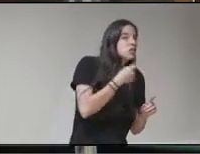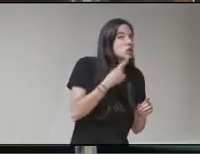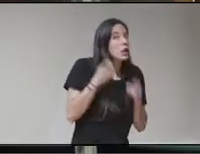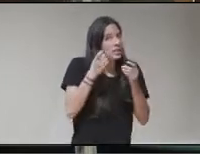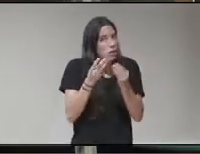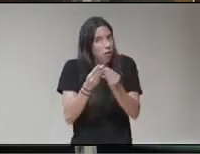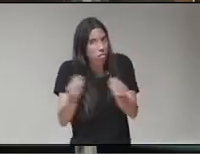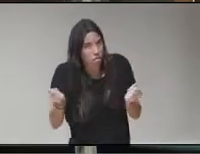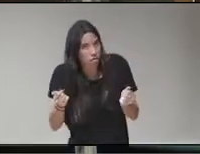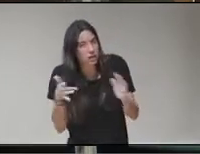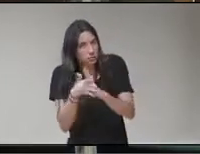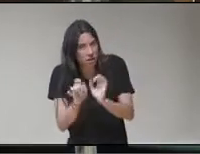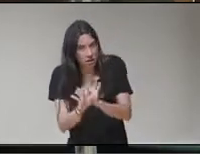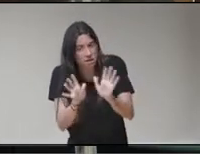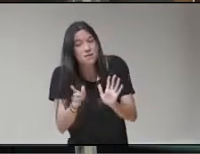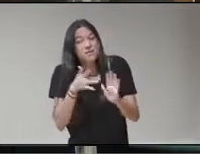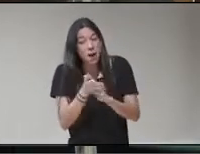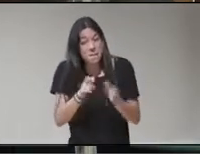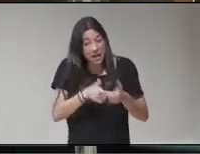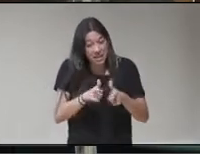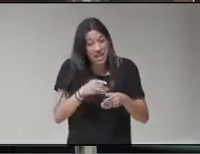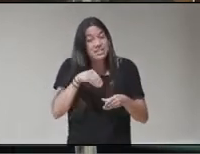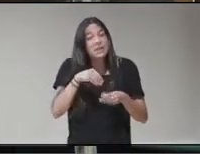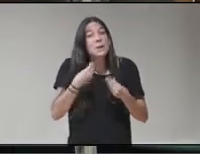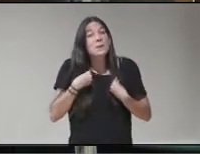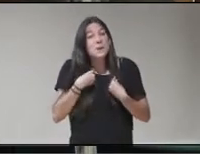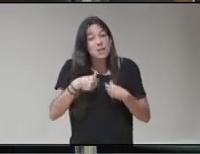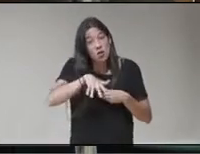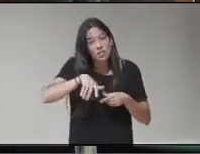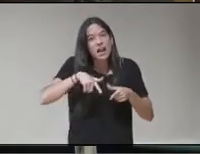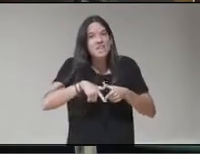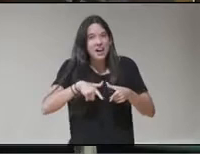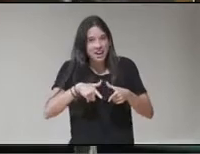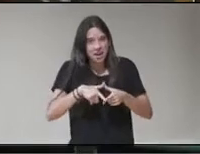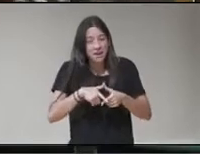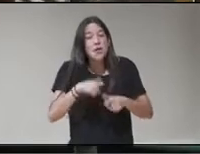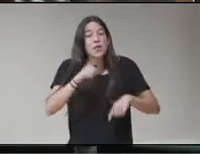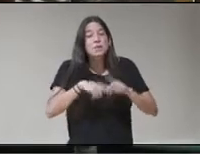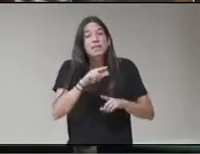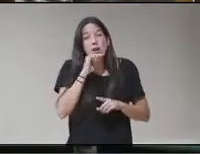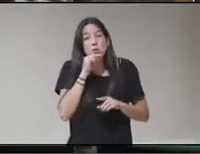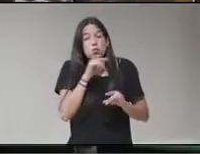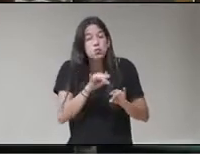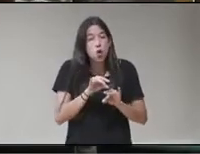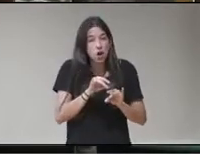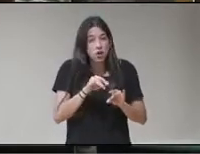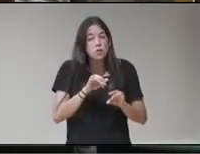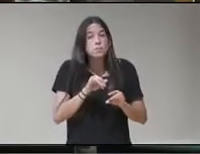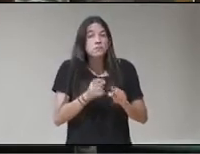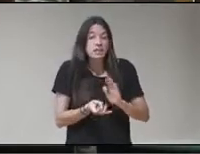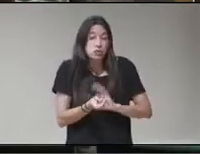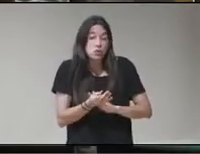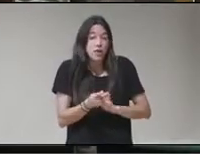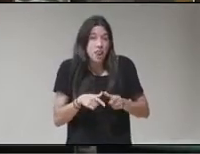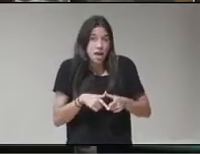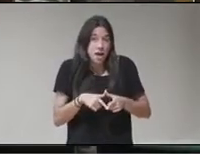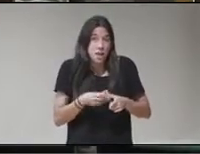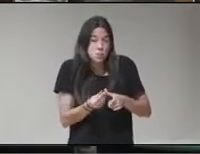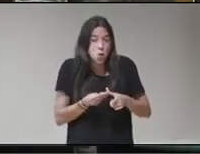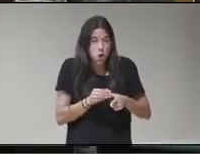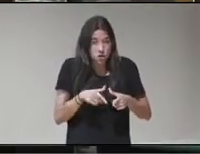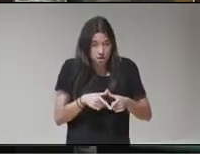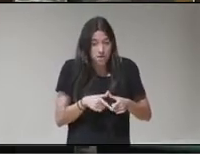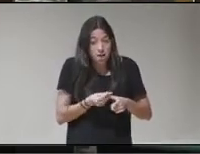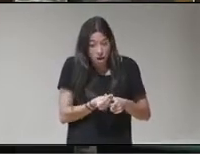estas bacterias viven en la vagina a expensas del glucógeno que segrega la propia mucosa. La mucosa